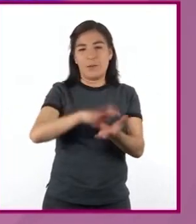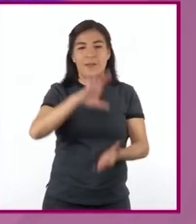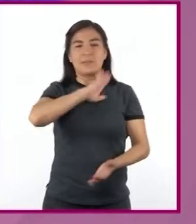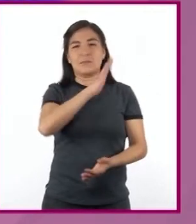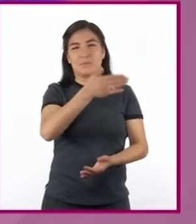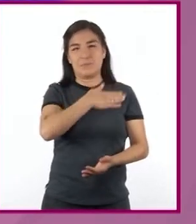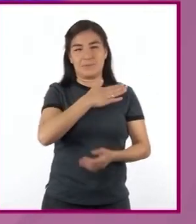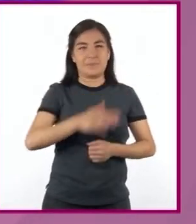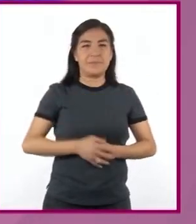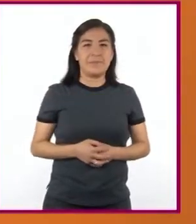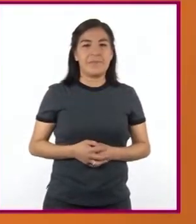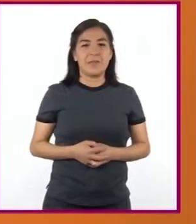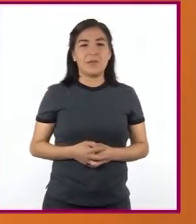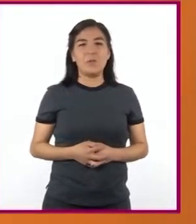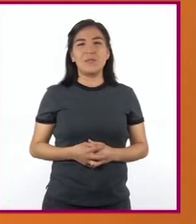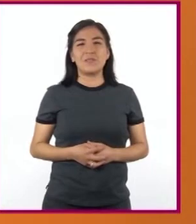América.